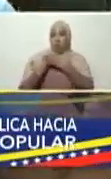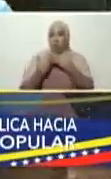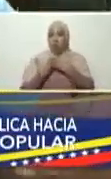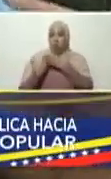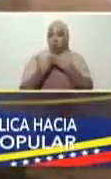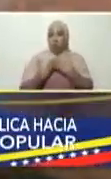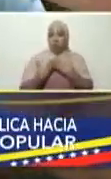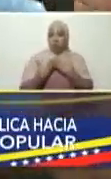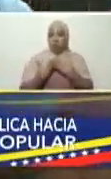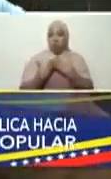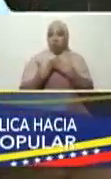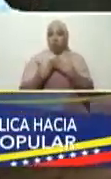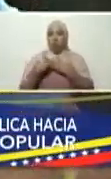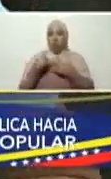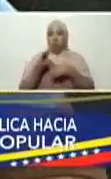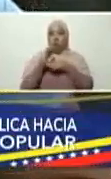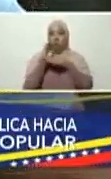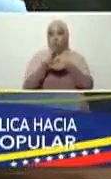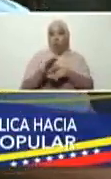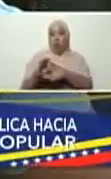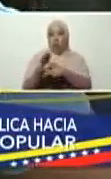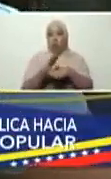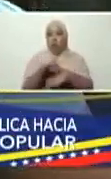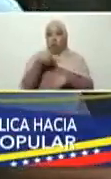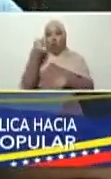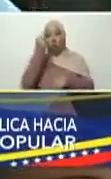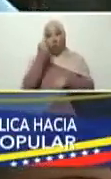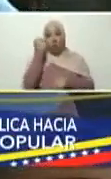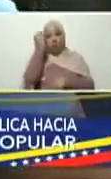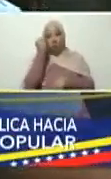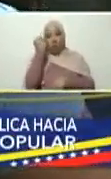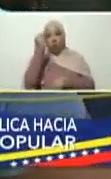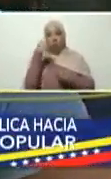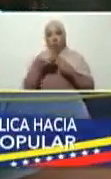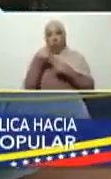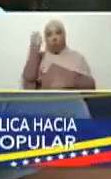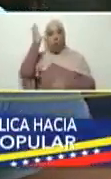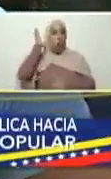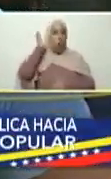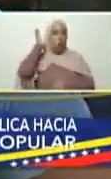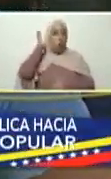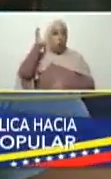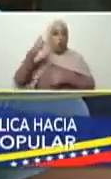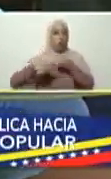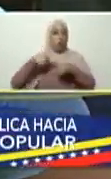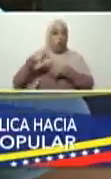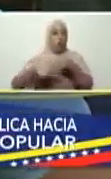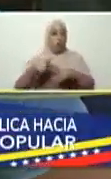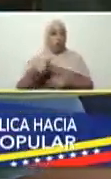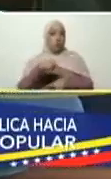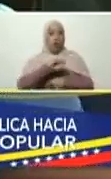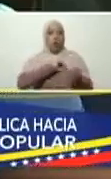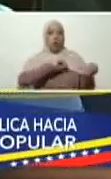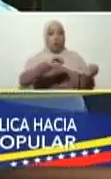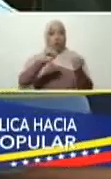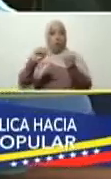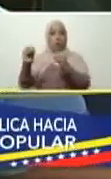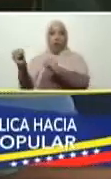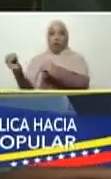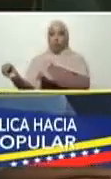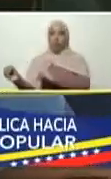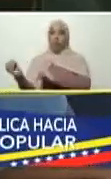ser ese sujeto que protagonice, reflexione, haga consciente este proceso? Porque yo sé que el llamado que usted hace no